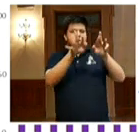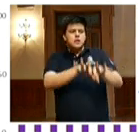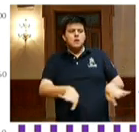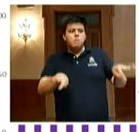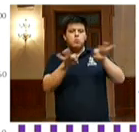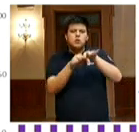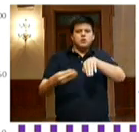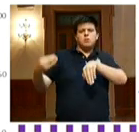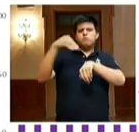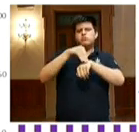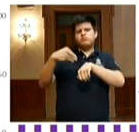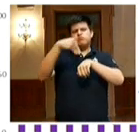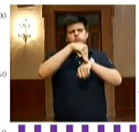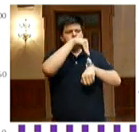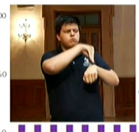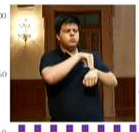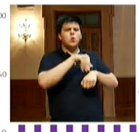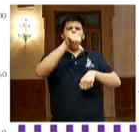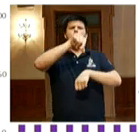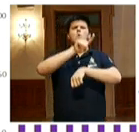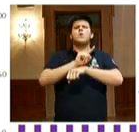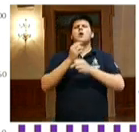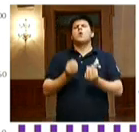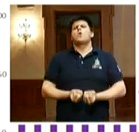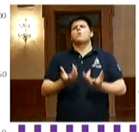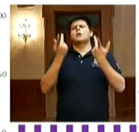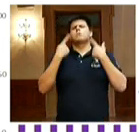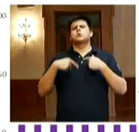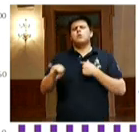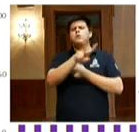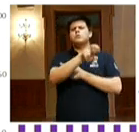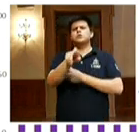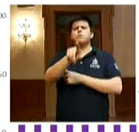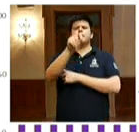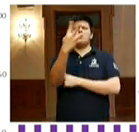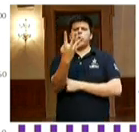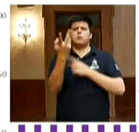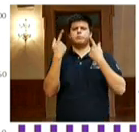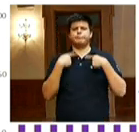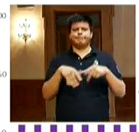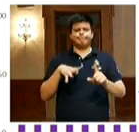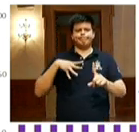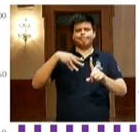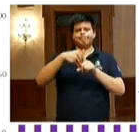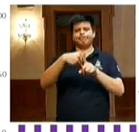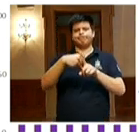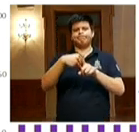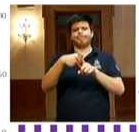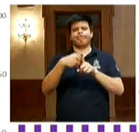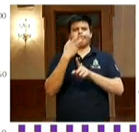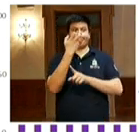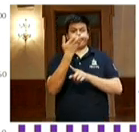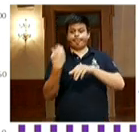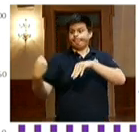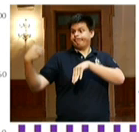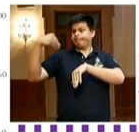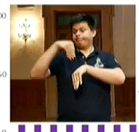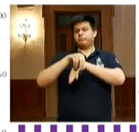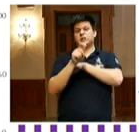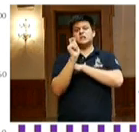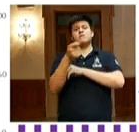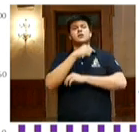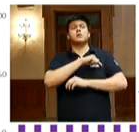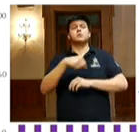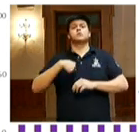tendía teniendo hoy 224 casos y eso significa que tenemos